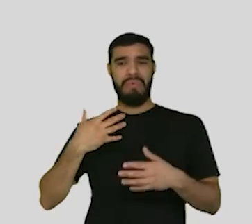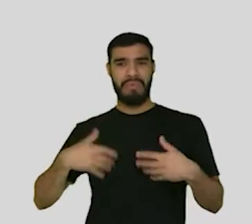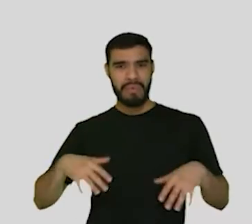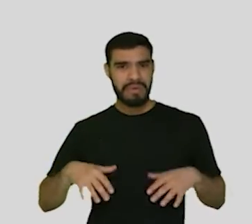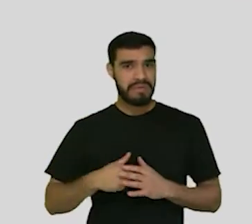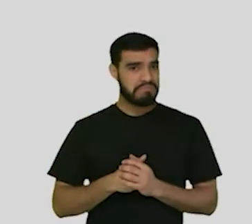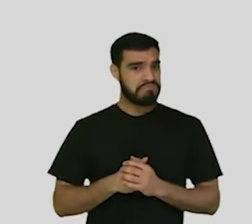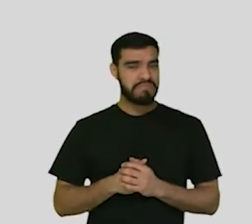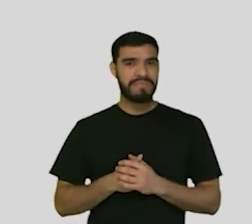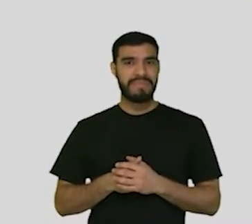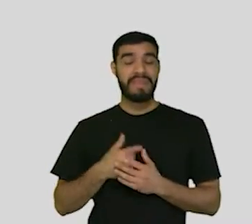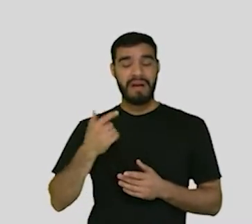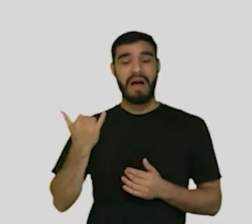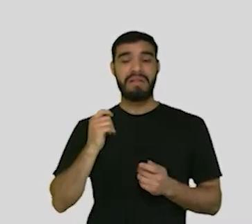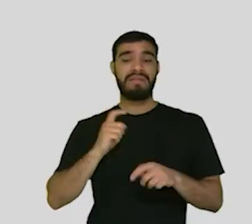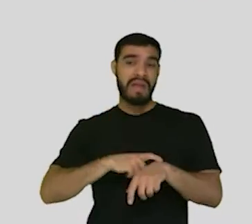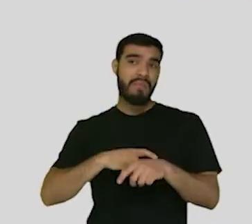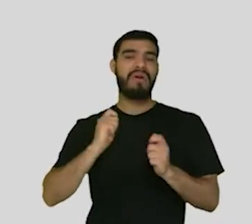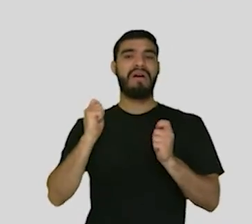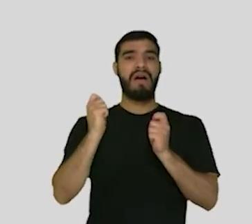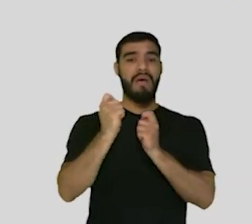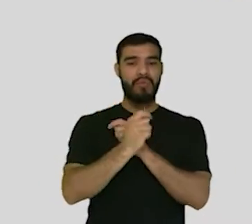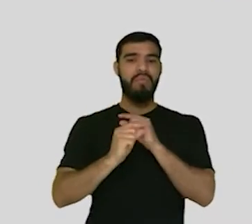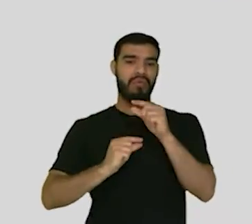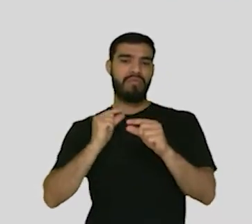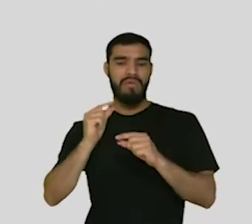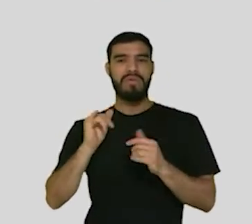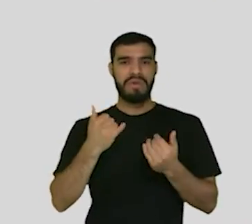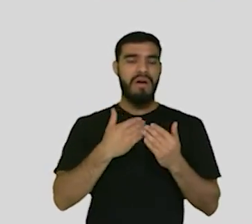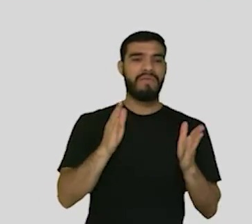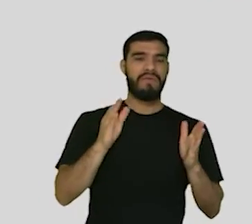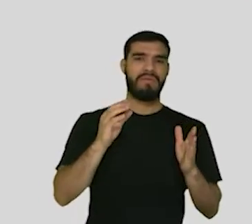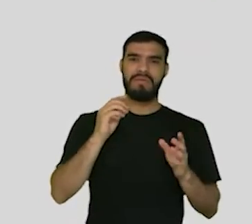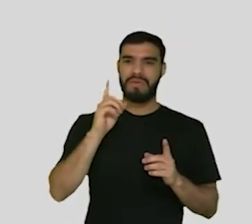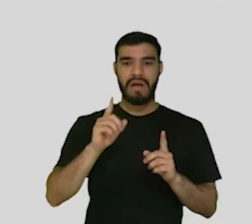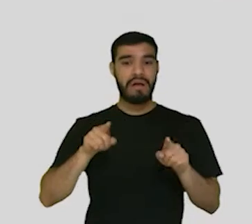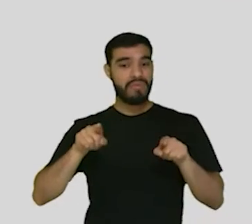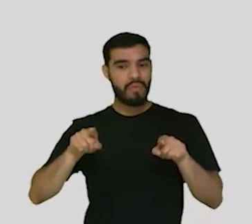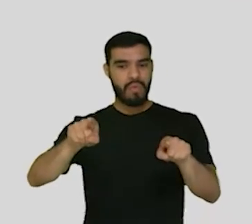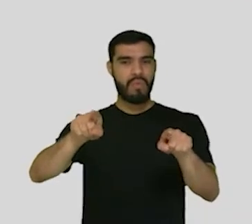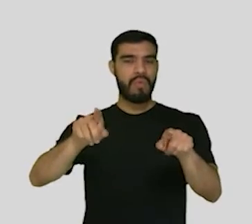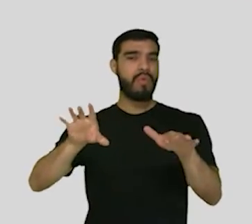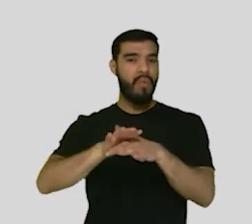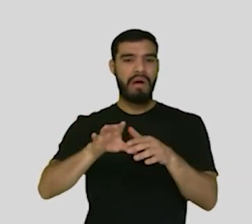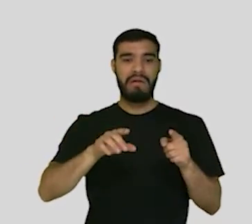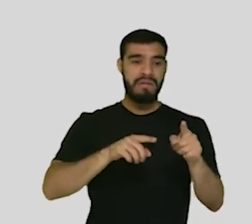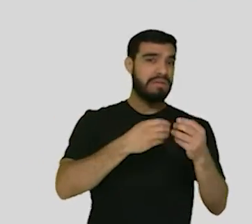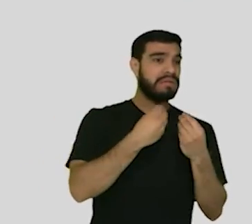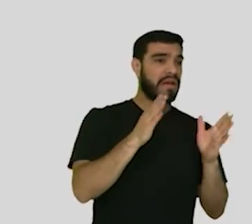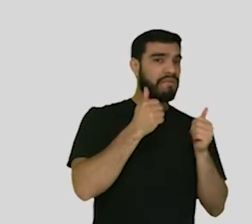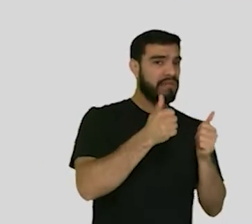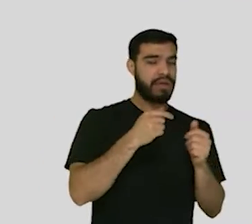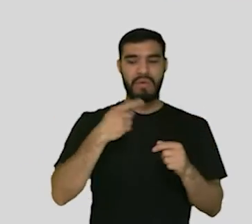hueterigena hoy coyo ya de paco ambae. O sea, y catuma ere ha o igueteri